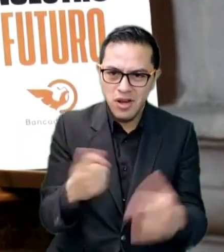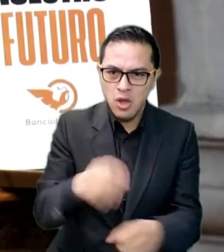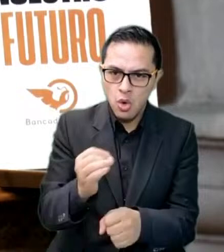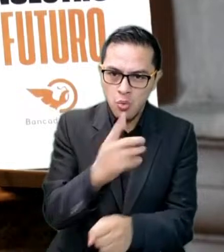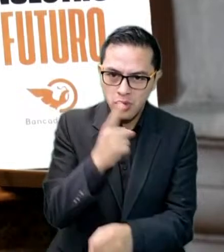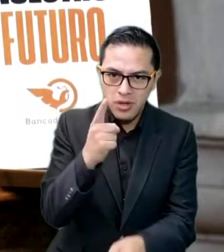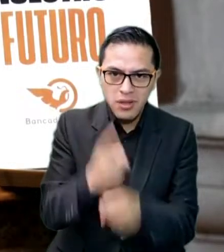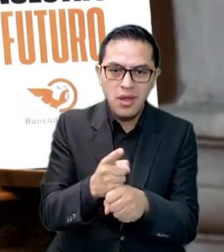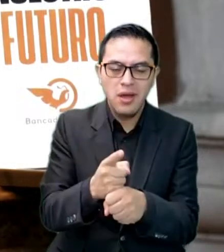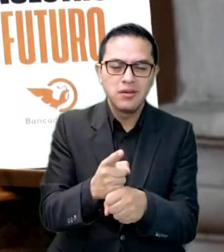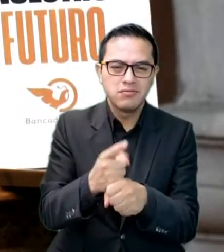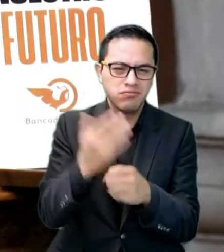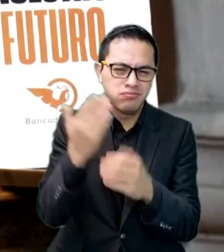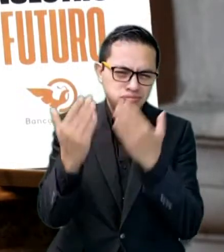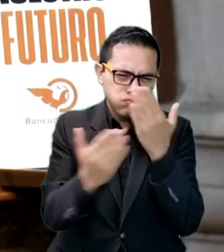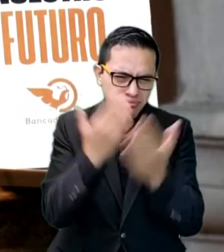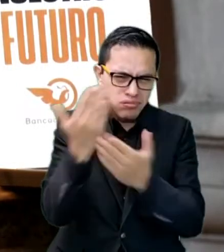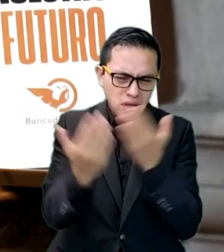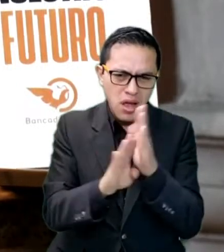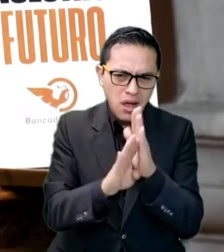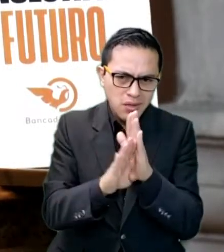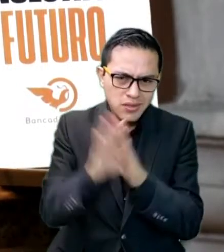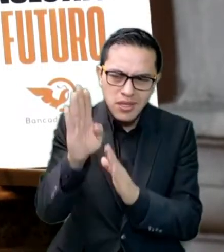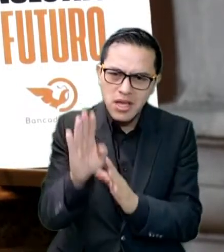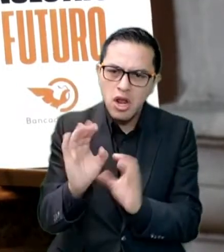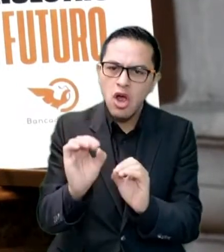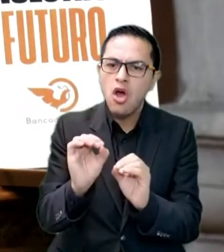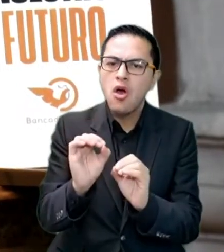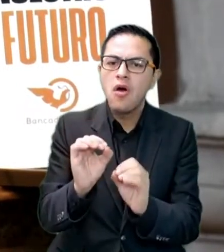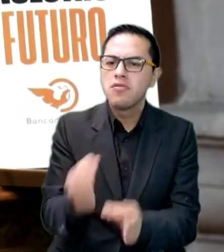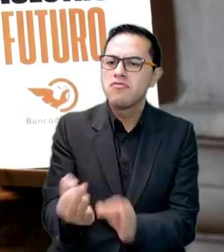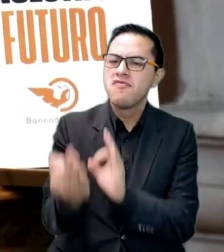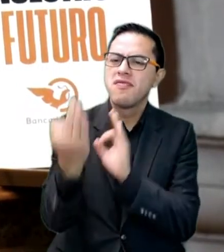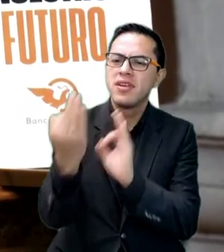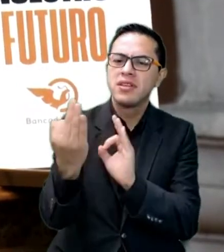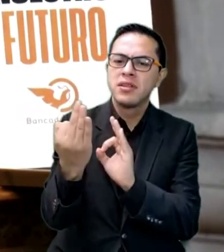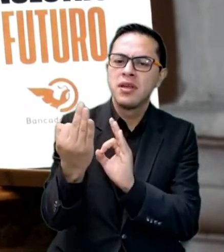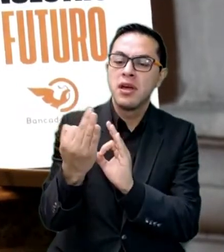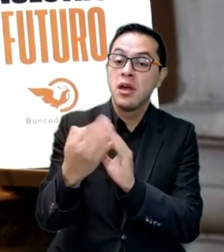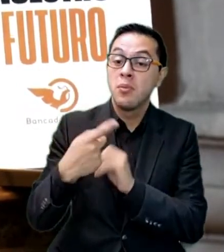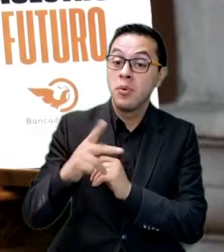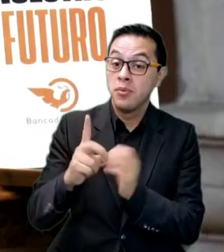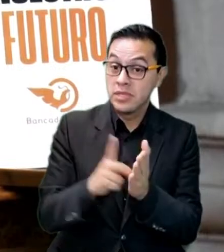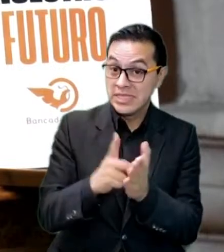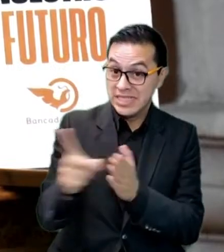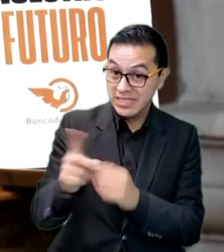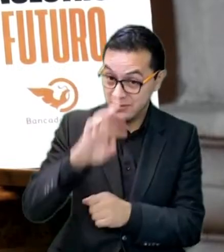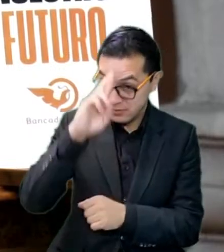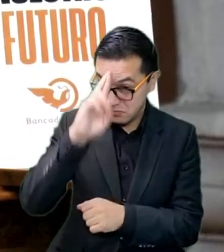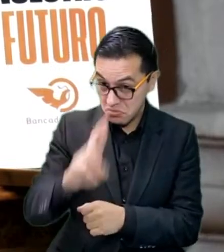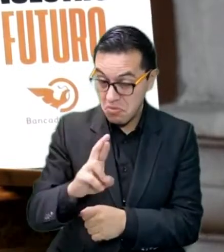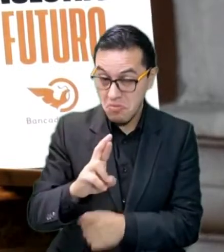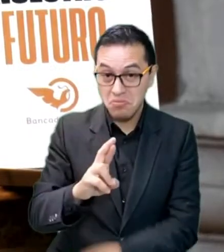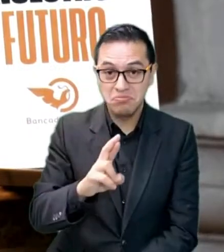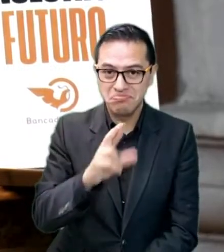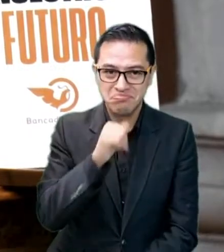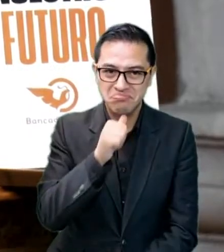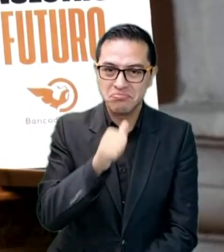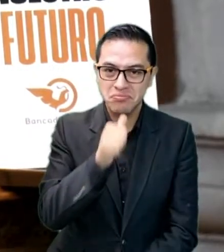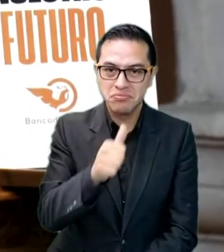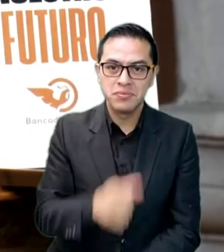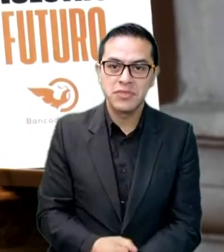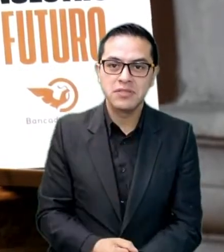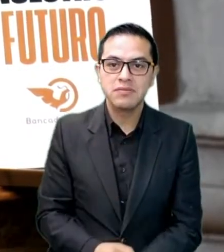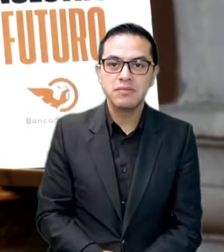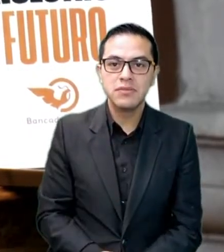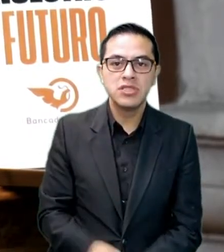de defenderse, ni que se respetaran sus mínimos derechos humanos. Por último